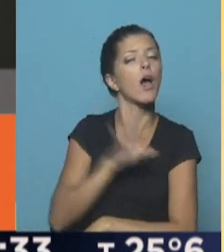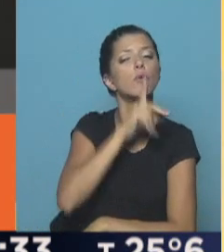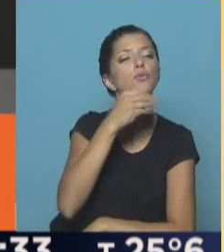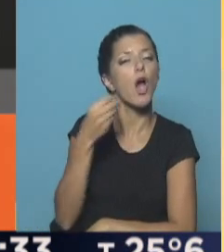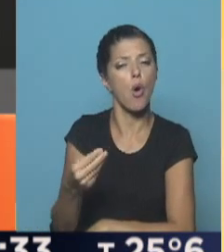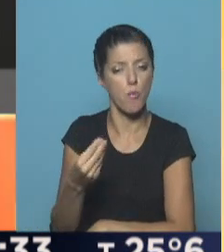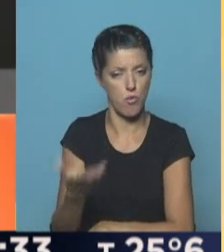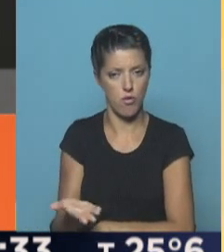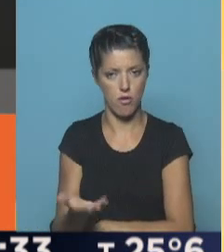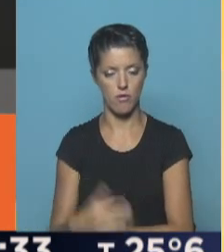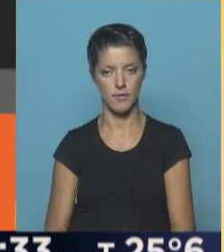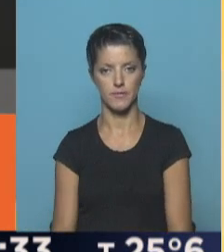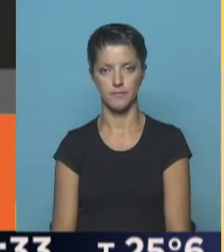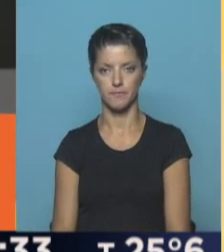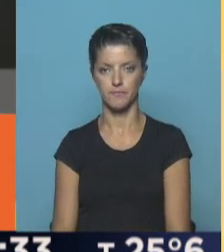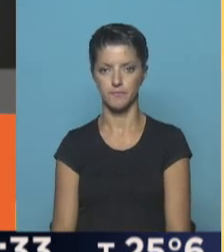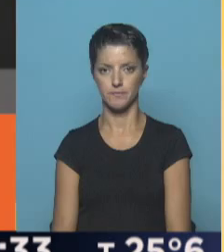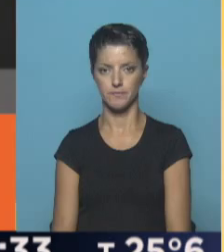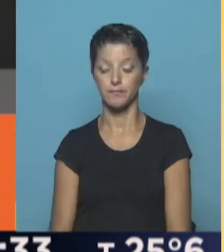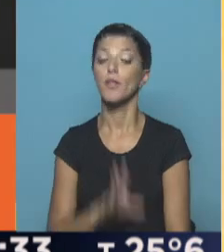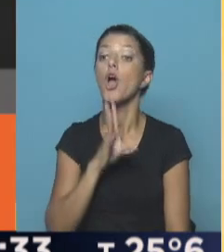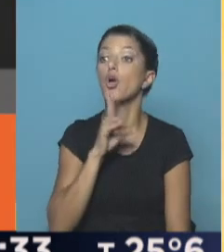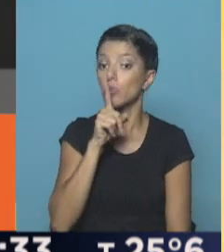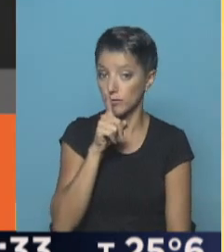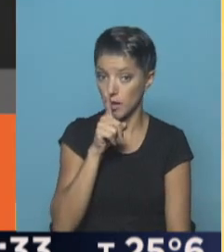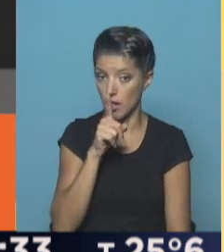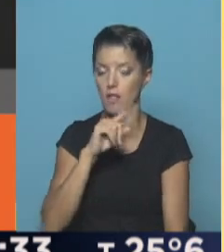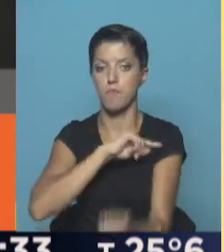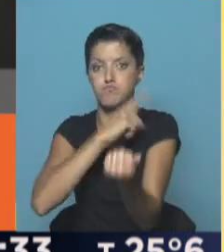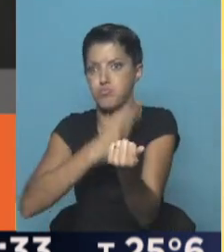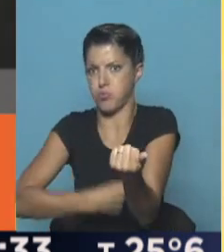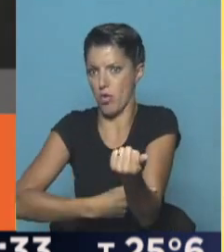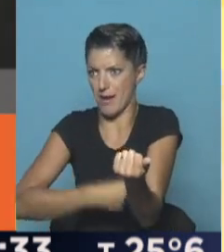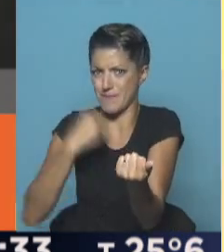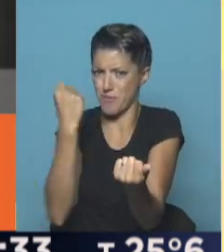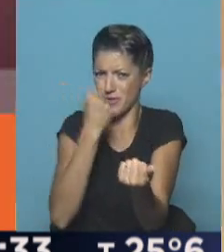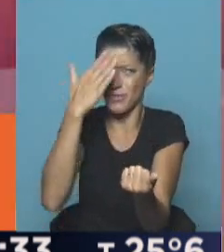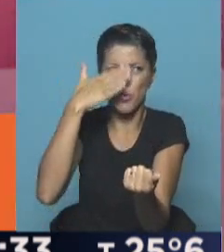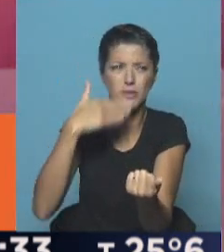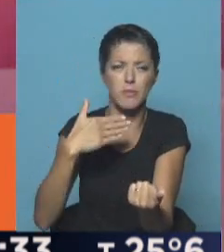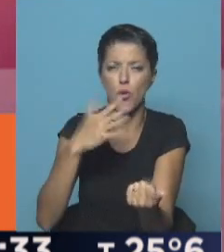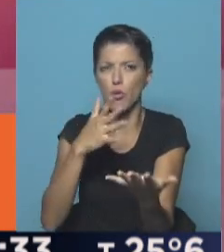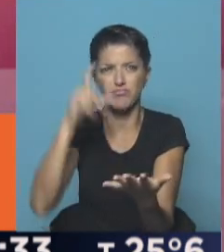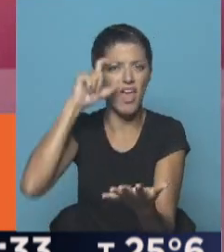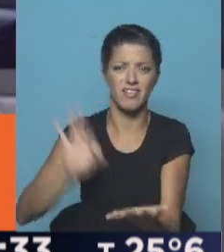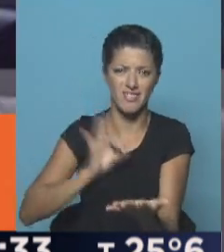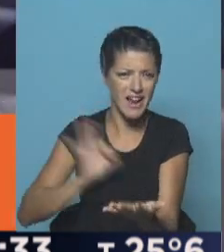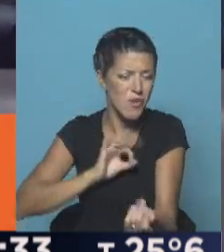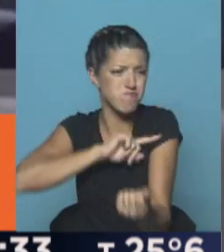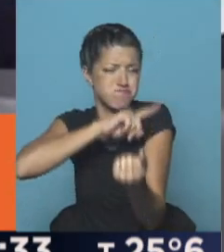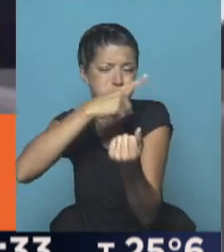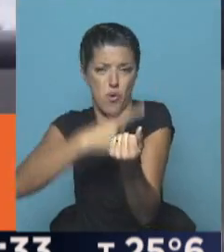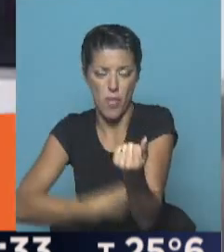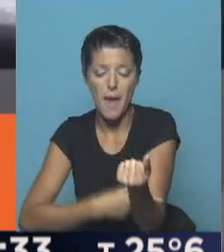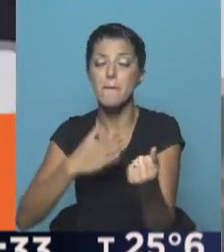luego? Rusia ha logrado una proyección de poder importantísima en los últimos 10 años. Yo diría que el